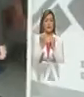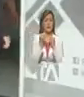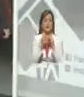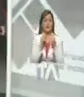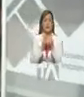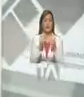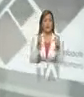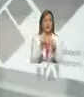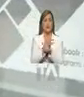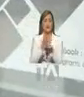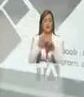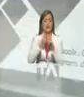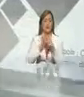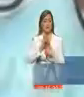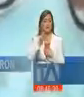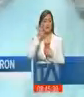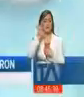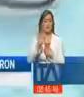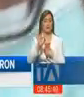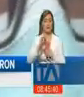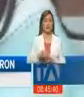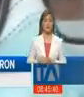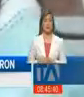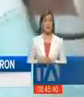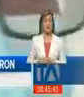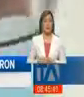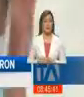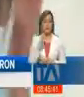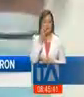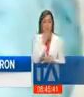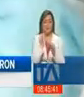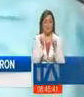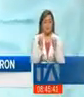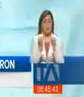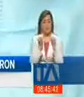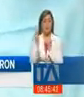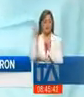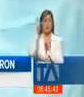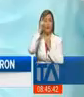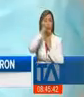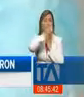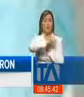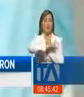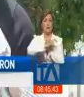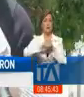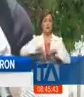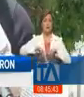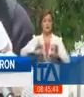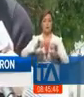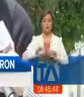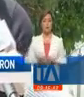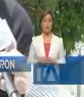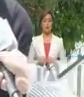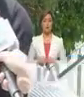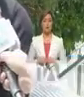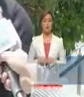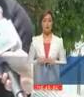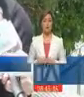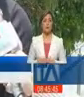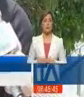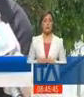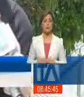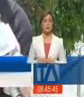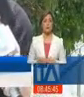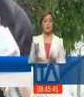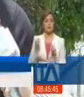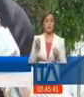se agudizó tras el inicio de la pandemia, ya que sus crisis eran cada vez más complicadas y frecuentes. Una parte de desesperación,